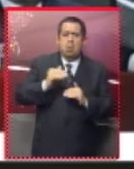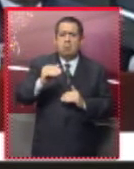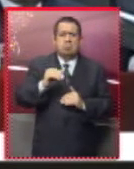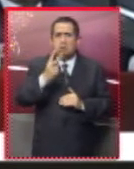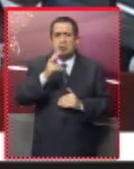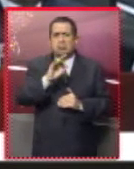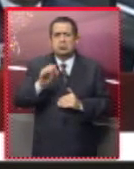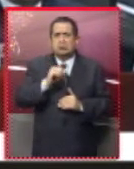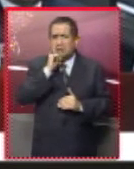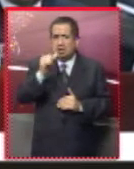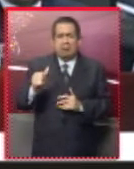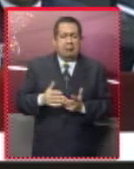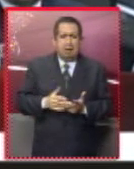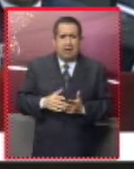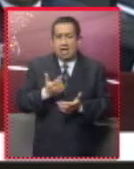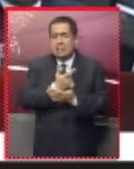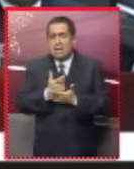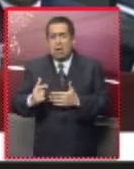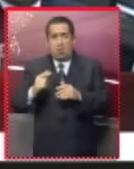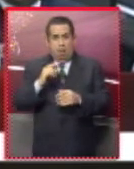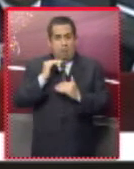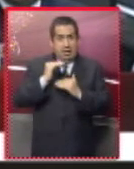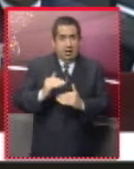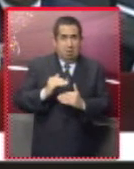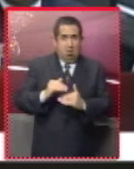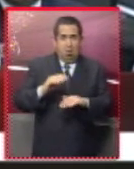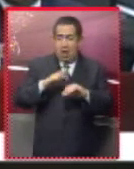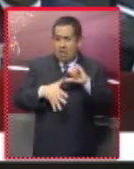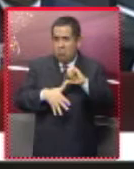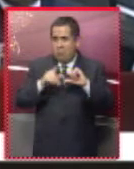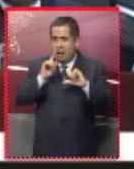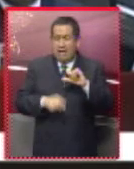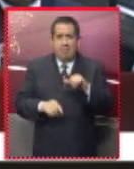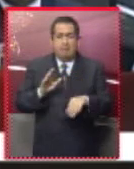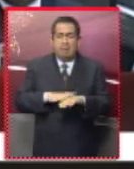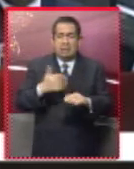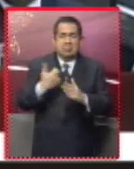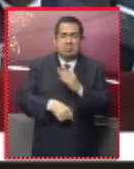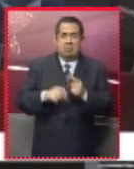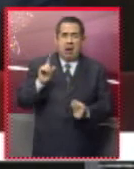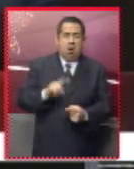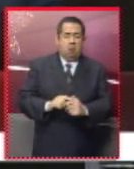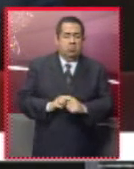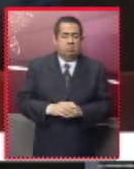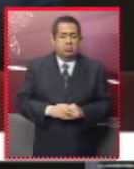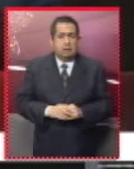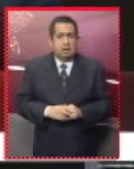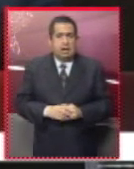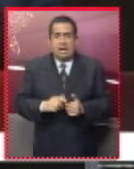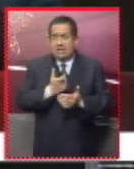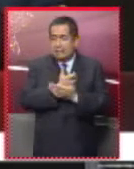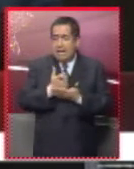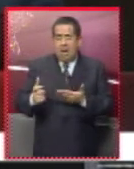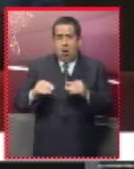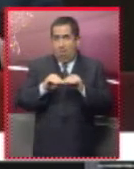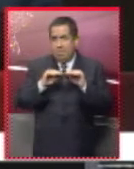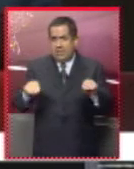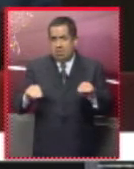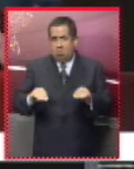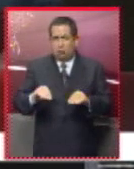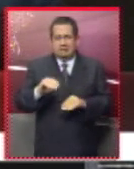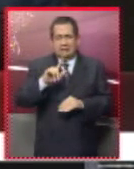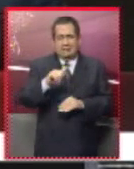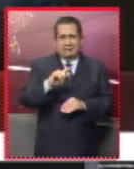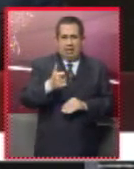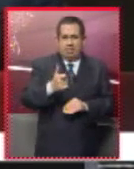anual, además de que el salario mínimo es el más bajo en América Latina. La homologación del salario mínimo general de 70